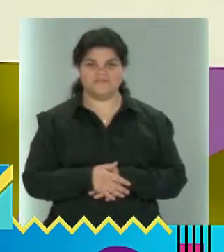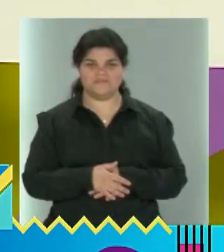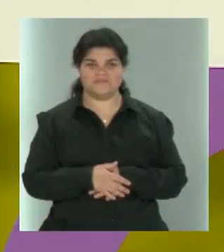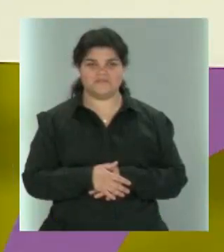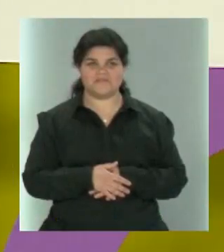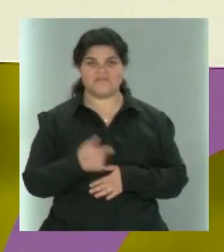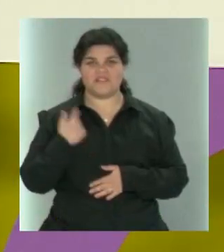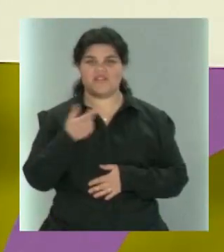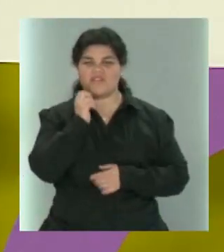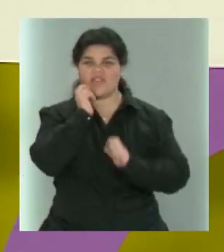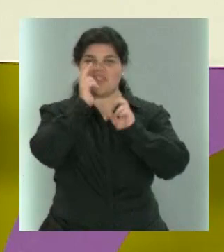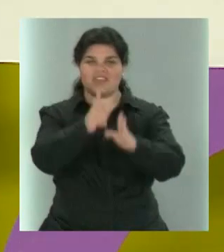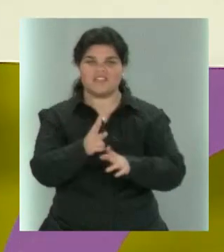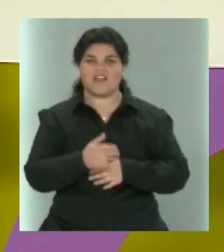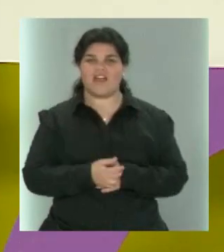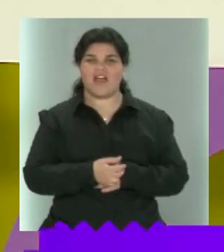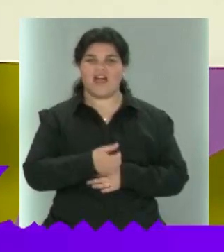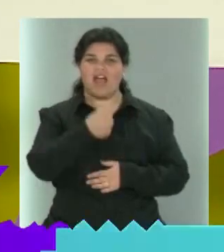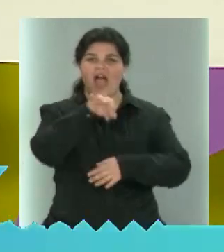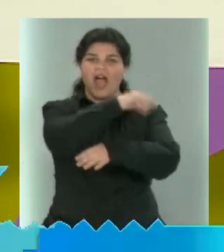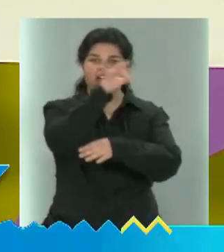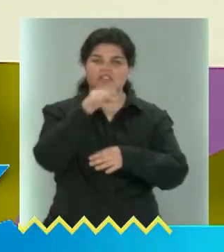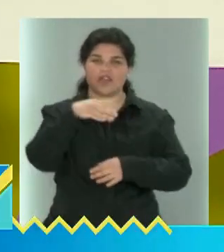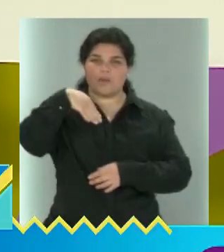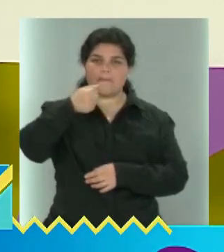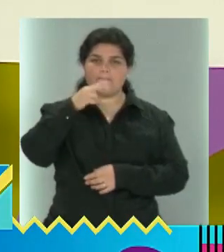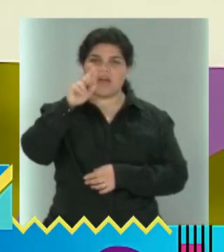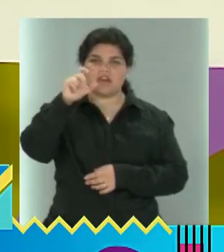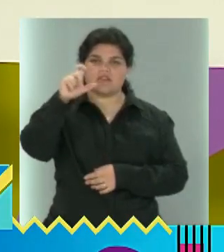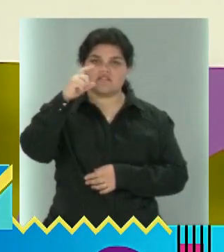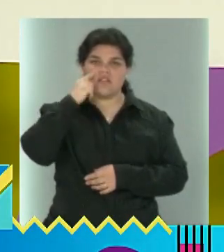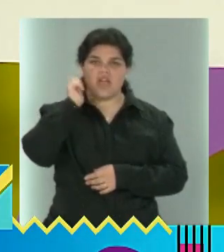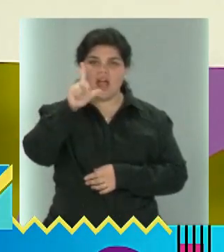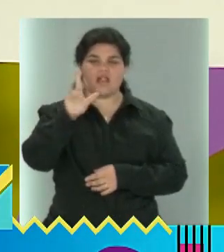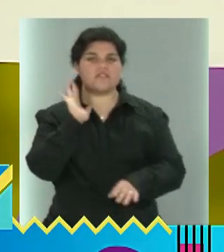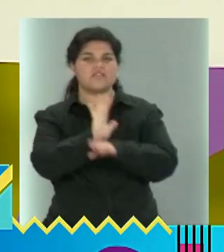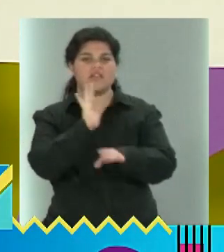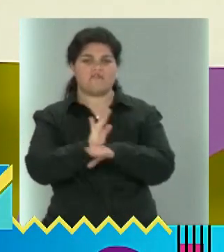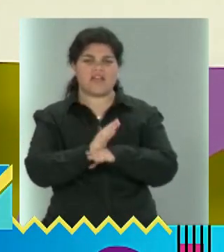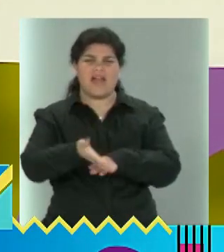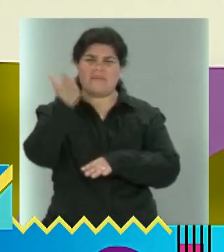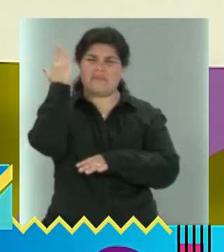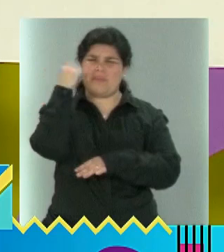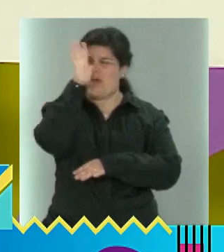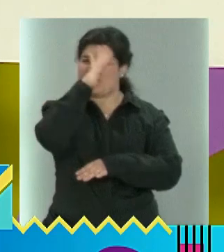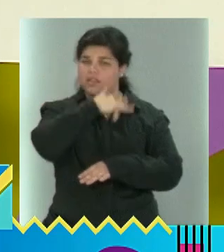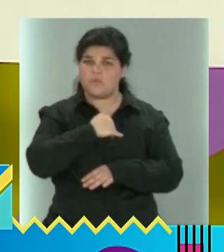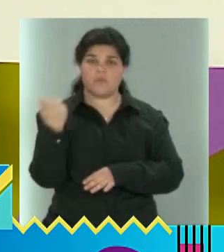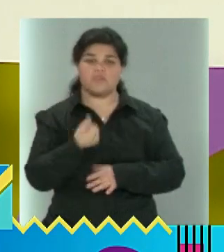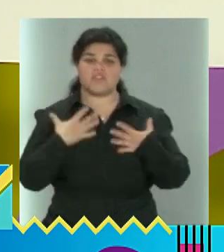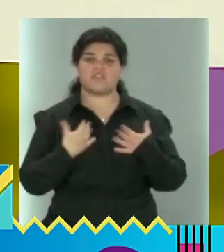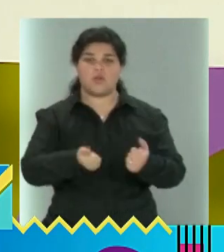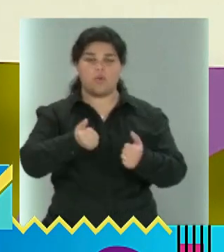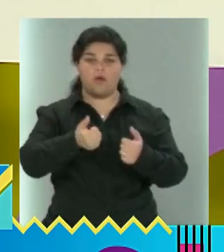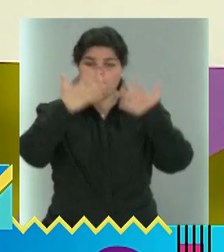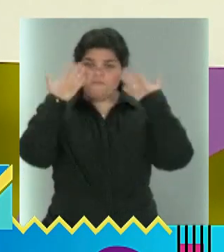Si decimos artes marciales, estamos hablando de prácticas milenarias que contemplan la salud física, mental y espiritual. A